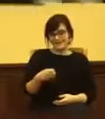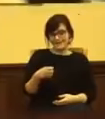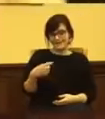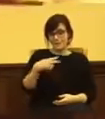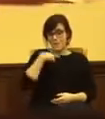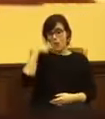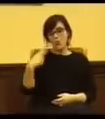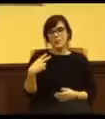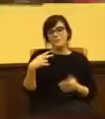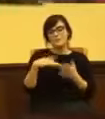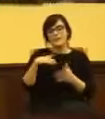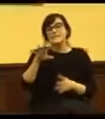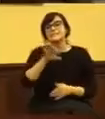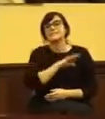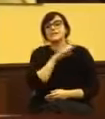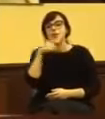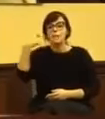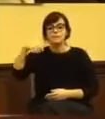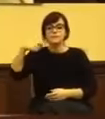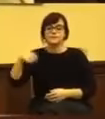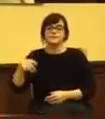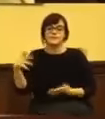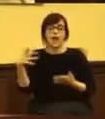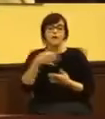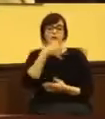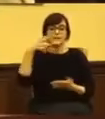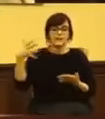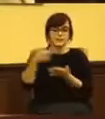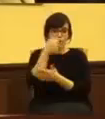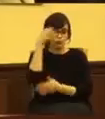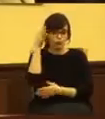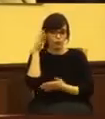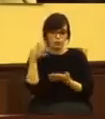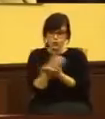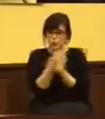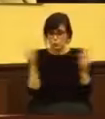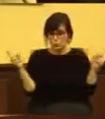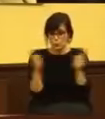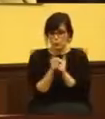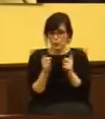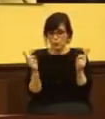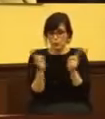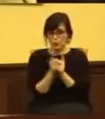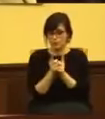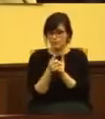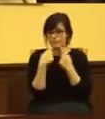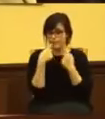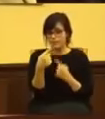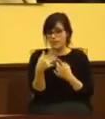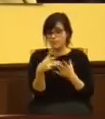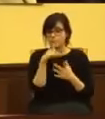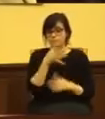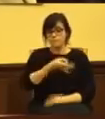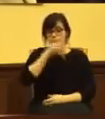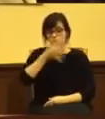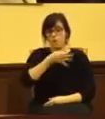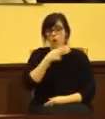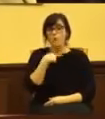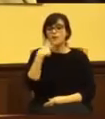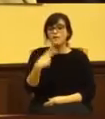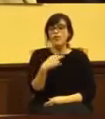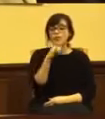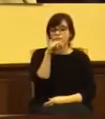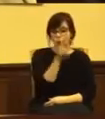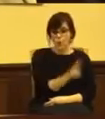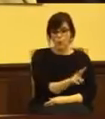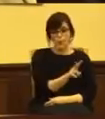Muchas gracias, señora presidenta. Buenas tardes a todas y todos. Bueno, yo muy brevemente suscribo gran parte de la intervención del portavoz de Izquierda